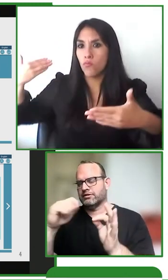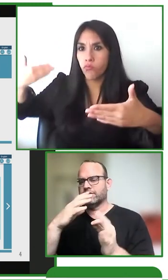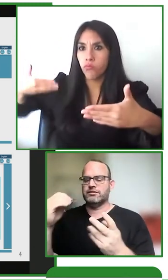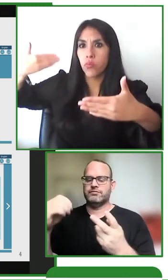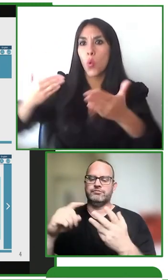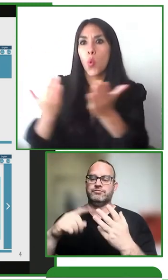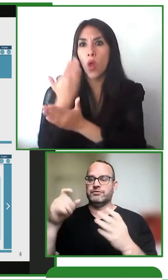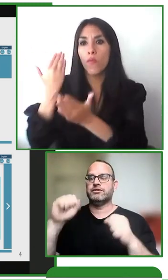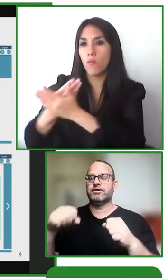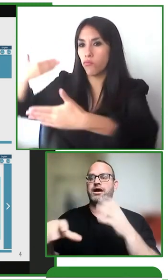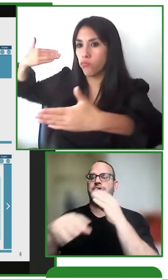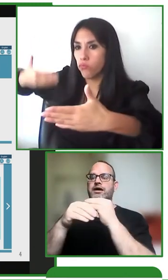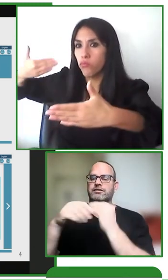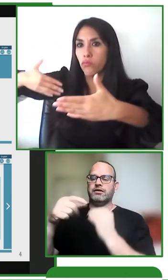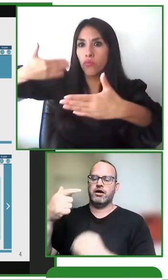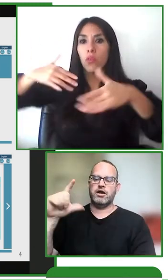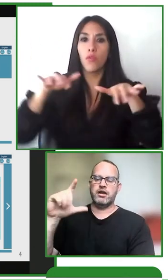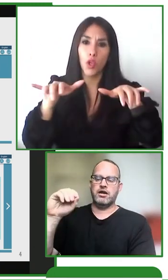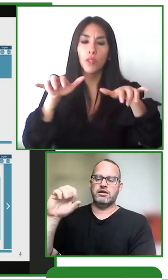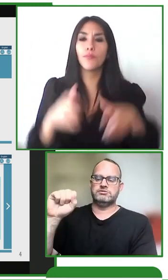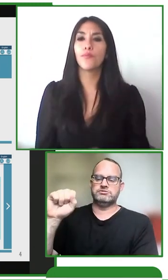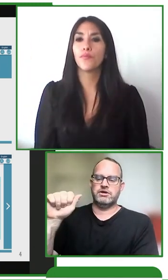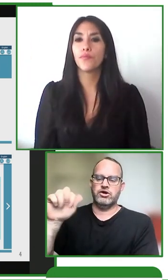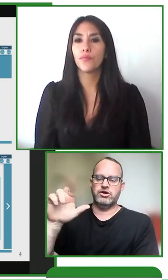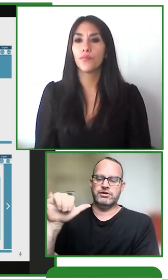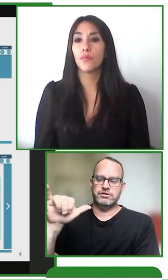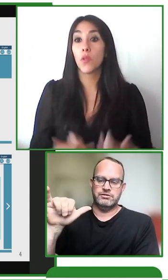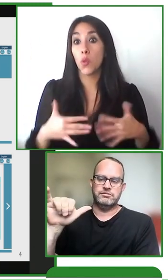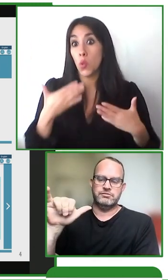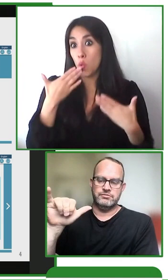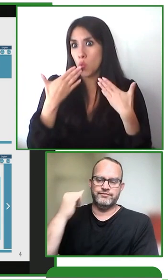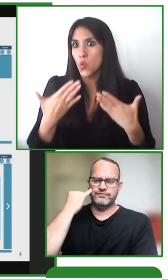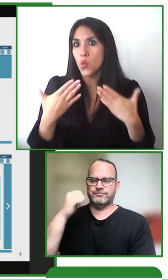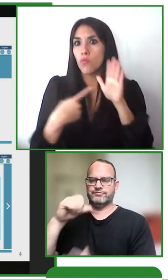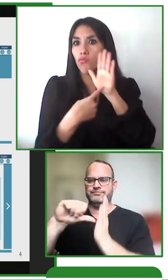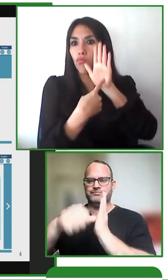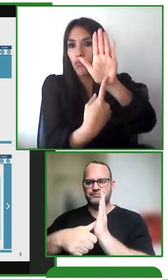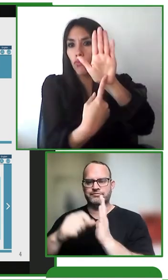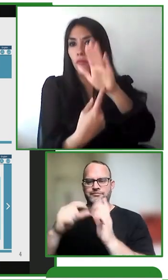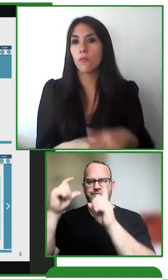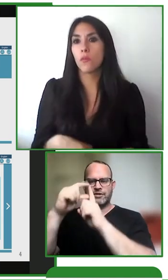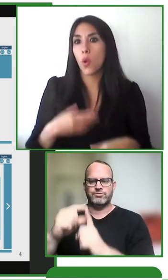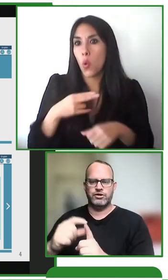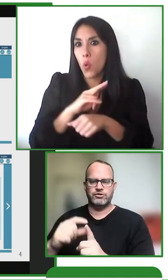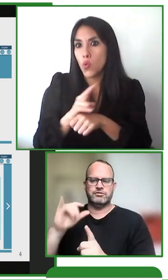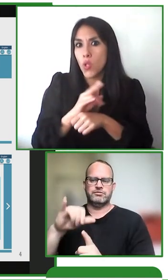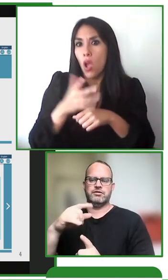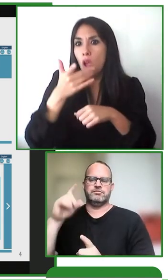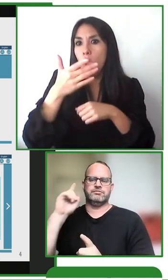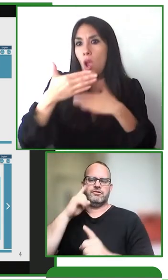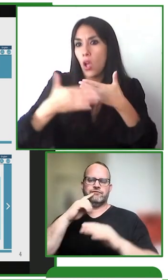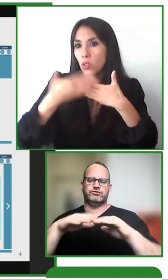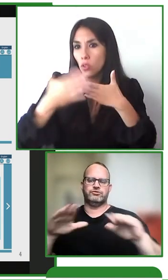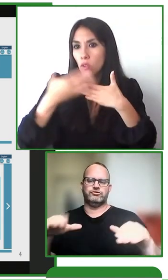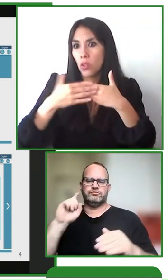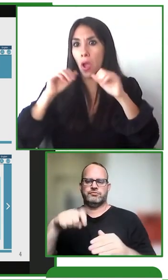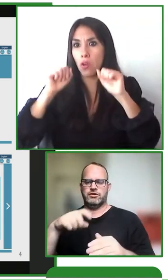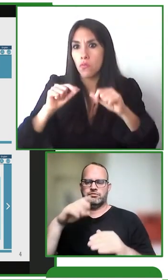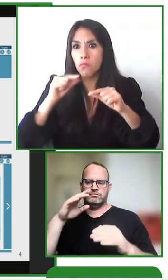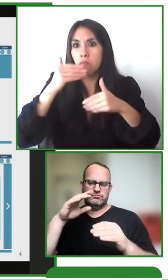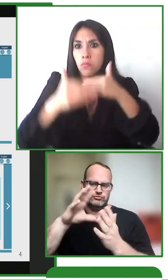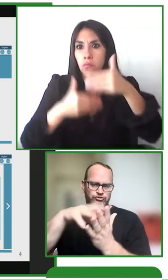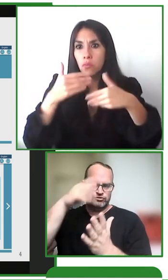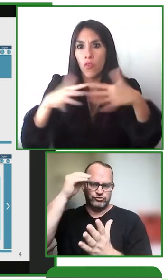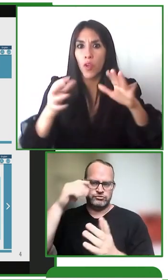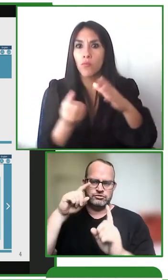Es una interfaz muy fácil de utilizar. Se pueden subir historias, también podemos